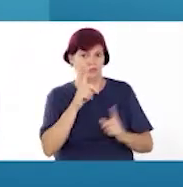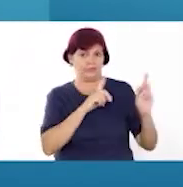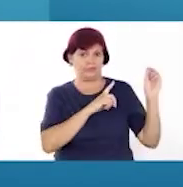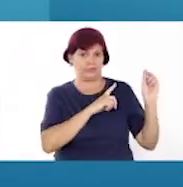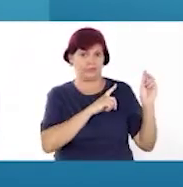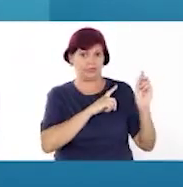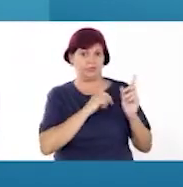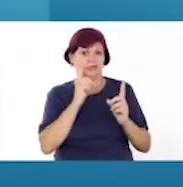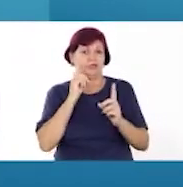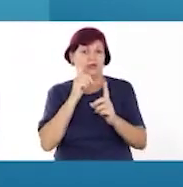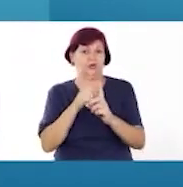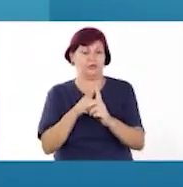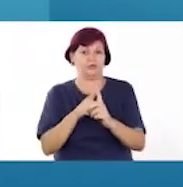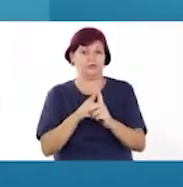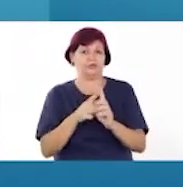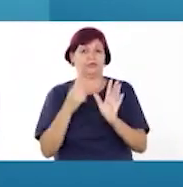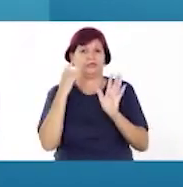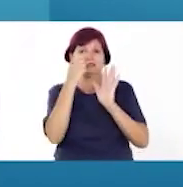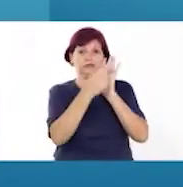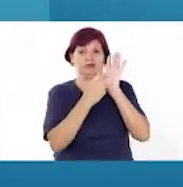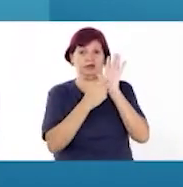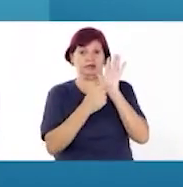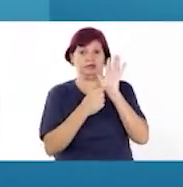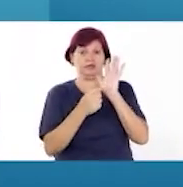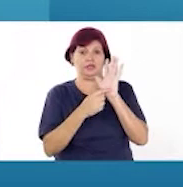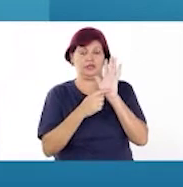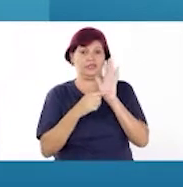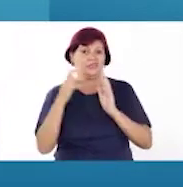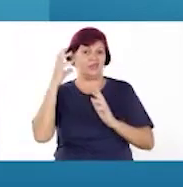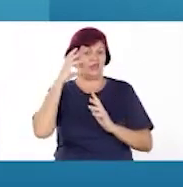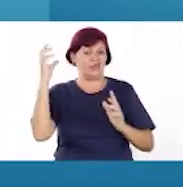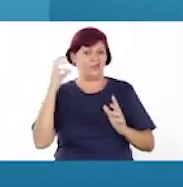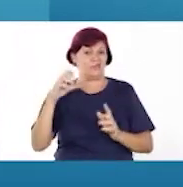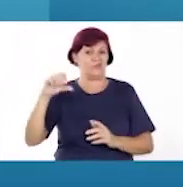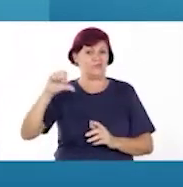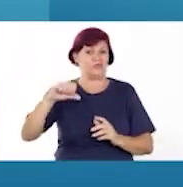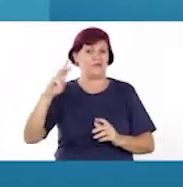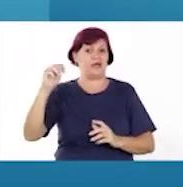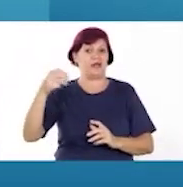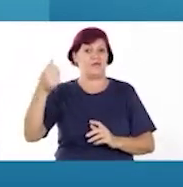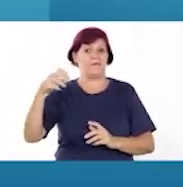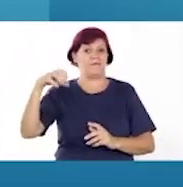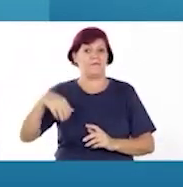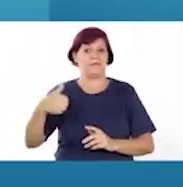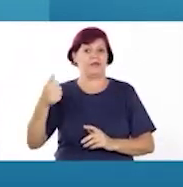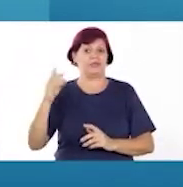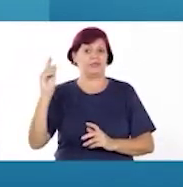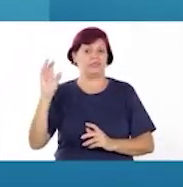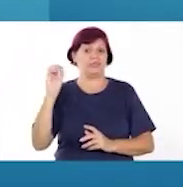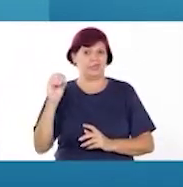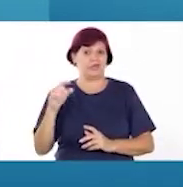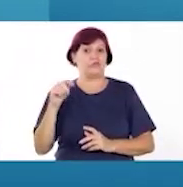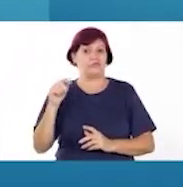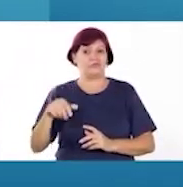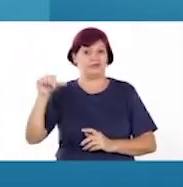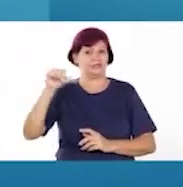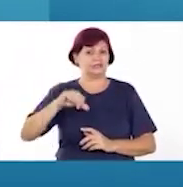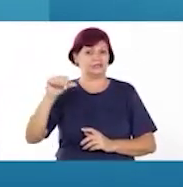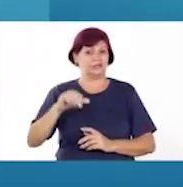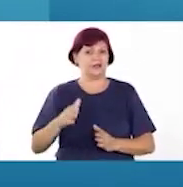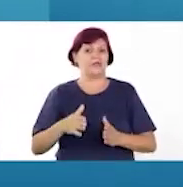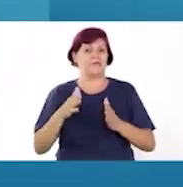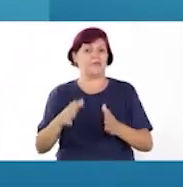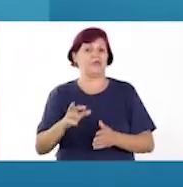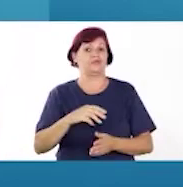Como pueden observar, el objetivo es caracterizar el gobierno de Machado y cómo éste da paso a una